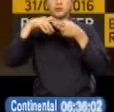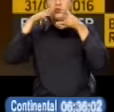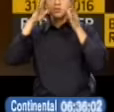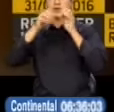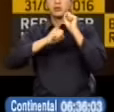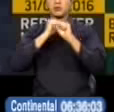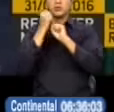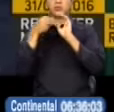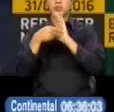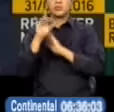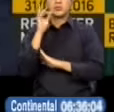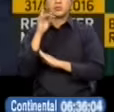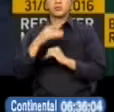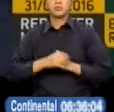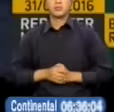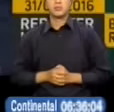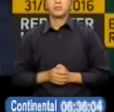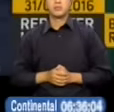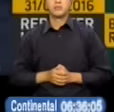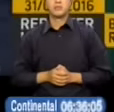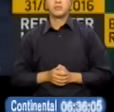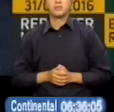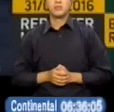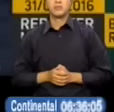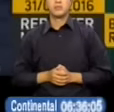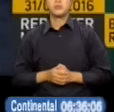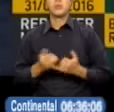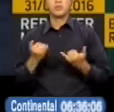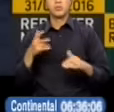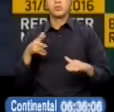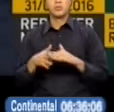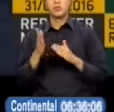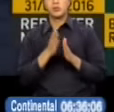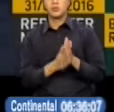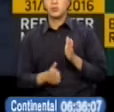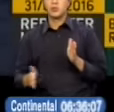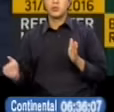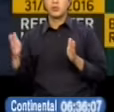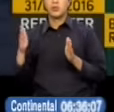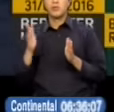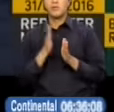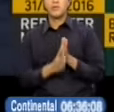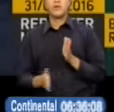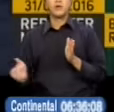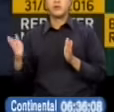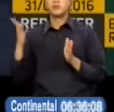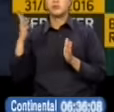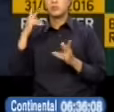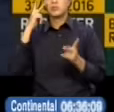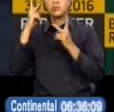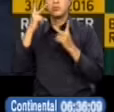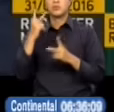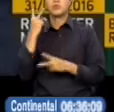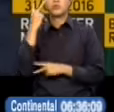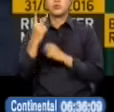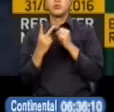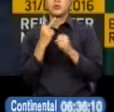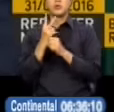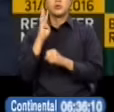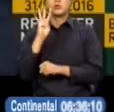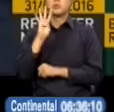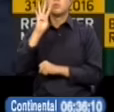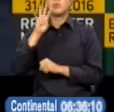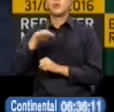2018 auguramos vagaba fas estamos inaugurando una nueva etapa una fase en la que tenemos un horizonte de dos años y cuatro meses